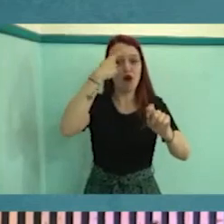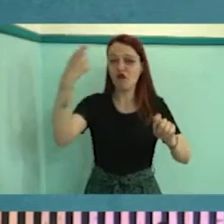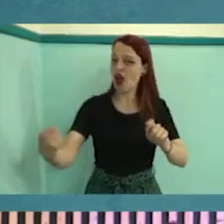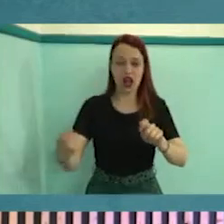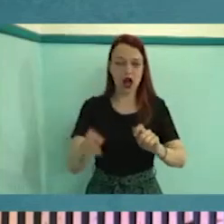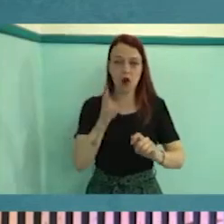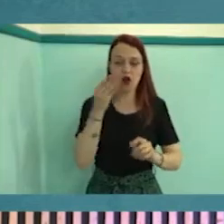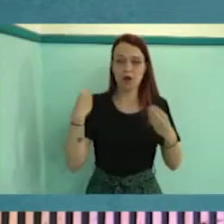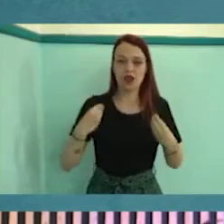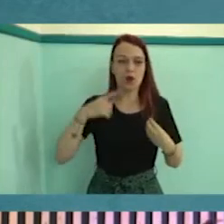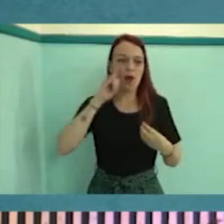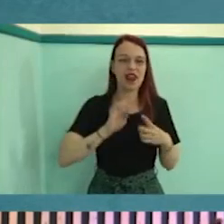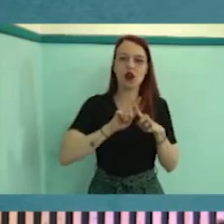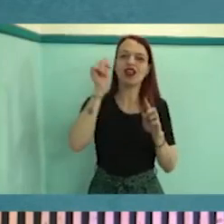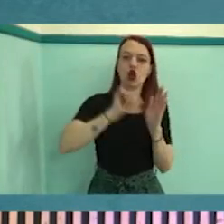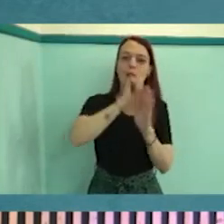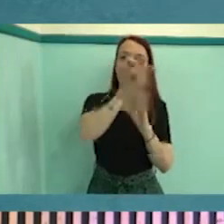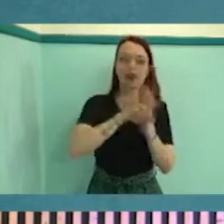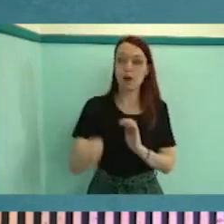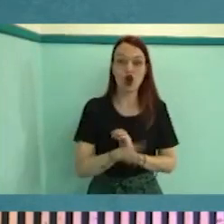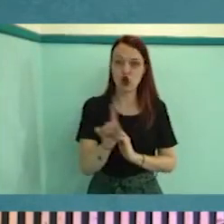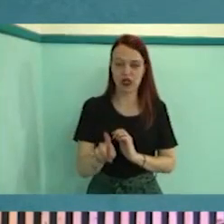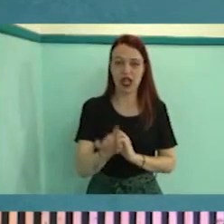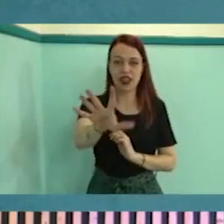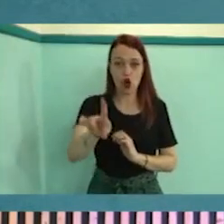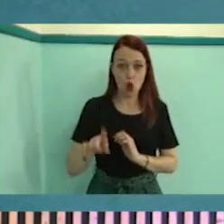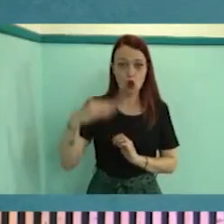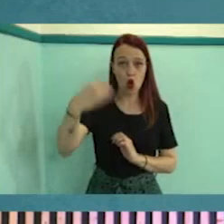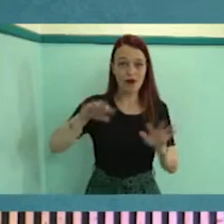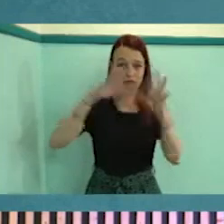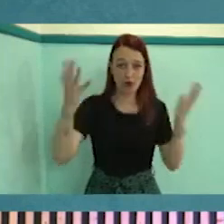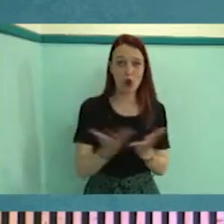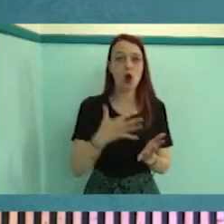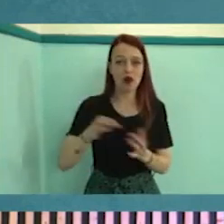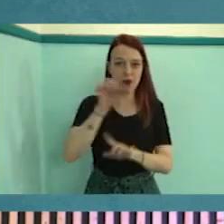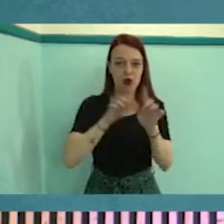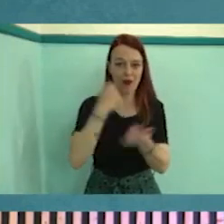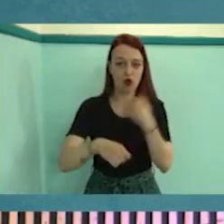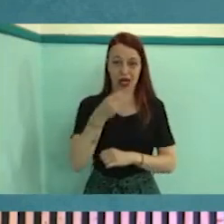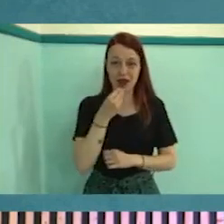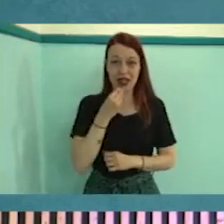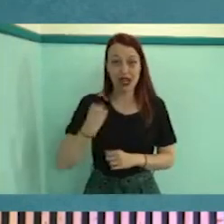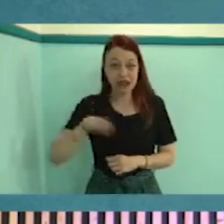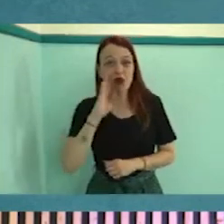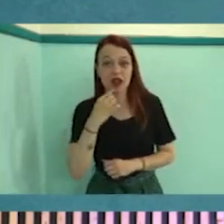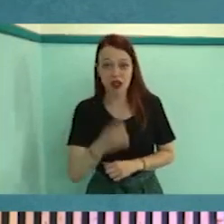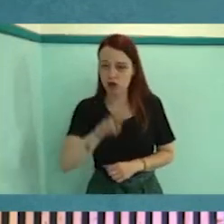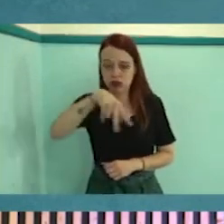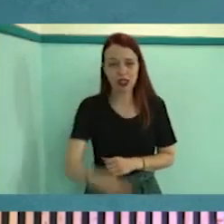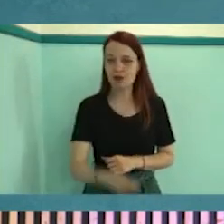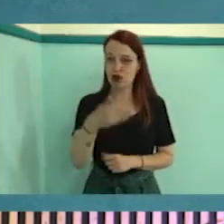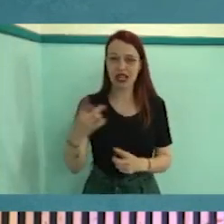la vida se nos escapa en parámetros y no y no es real uno de cada cinco jóvenes en el mundo Podría tener un tca de ahí a lo que os decía que es tan tan importante que